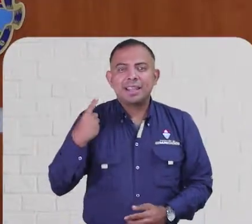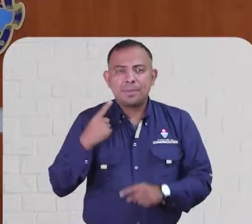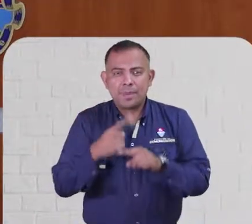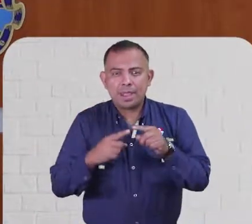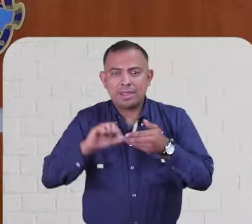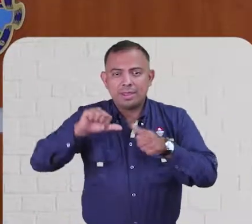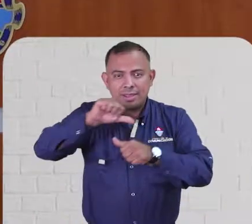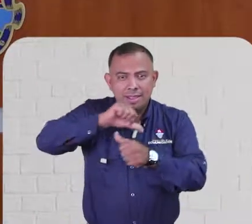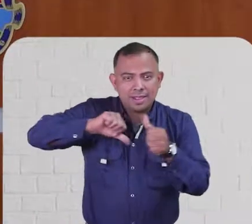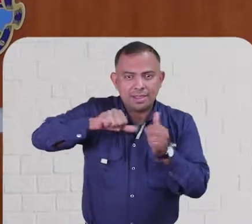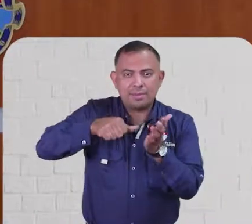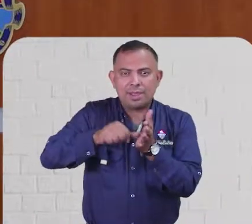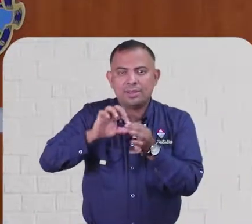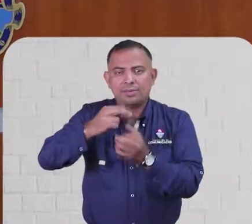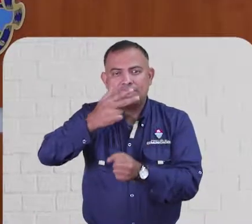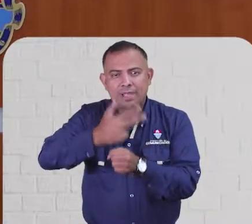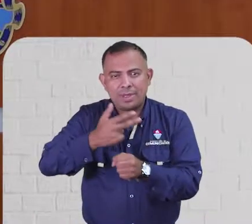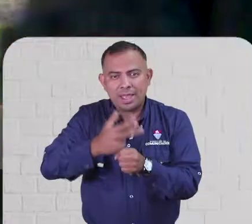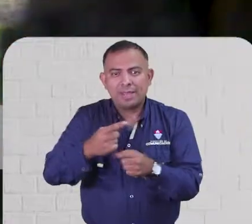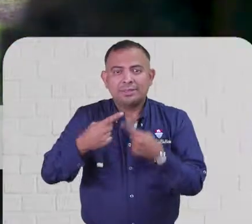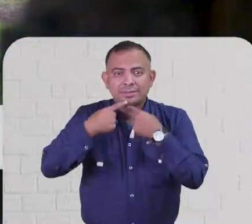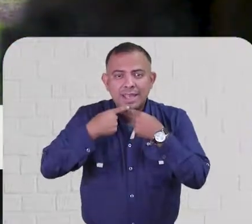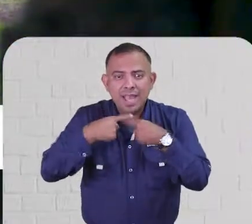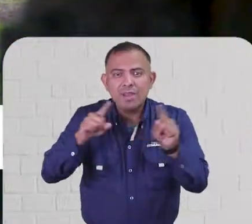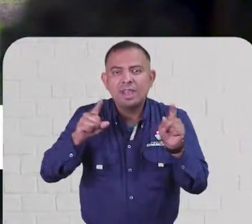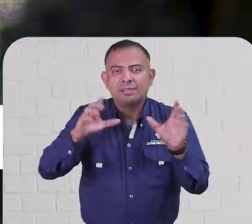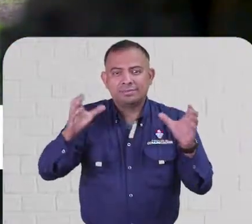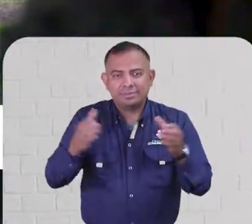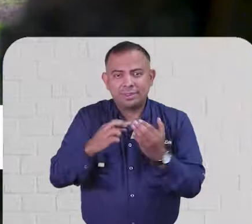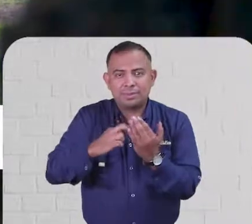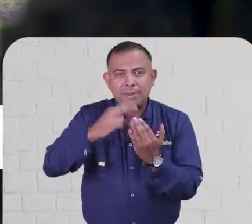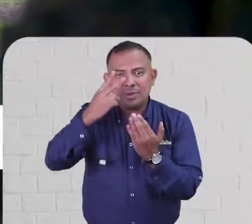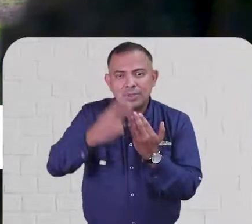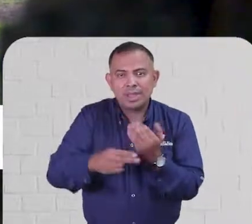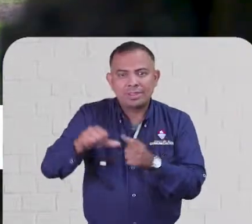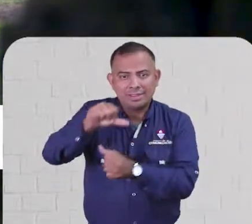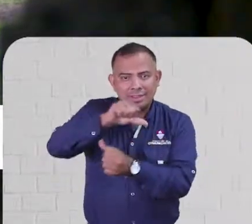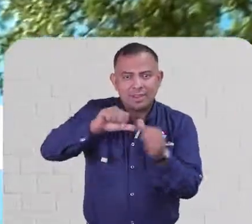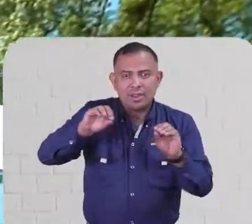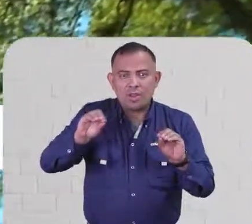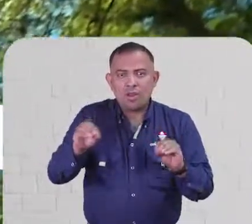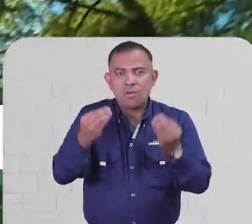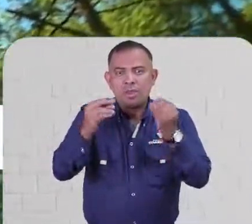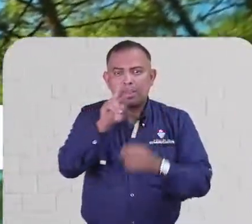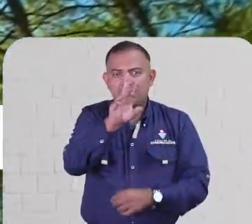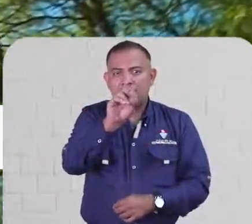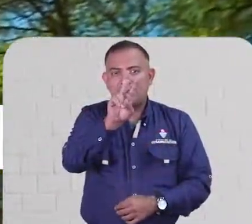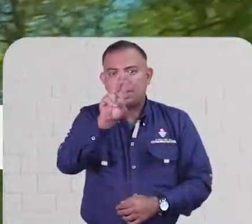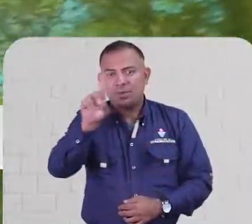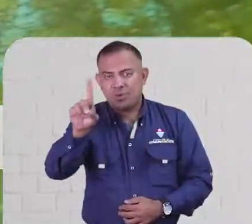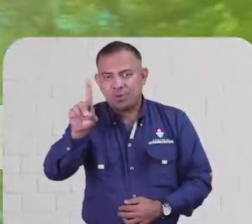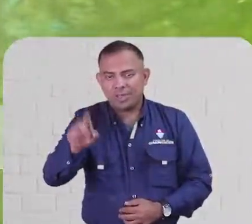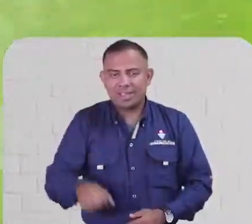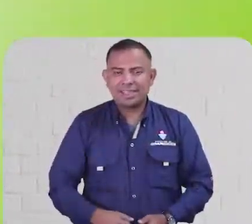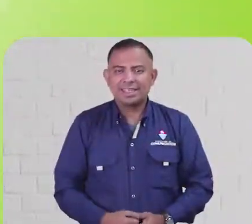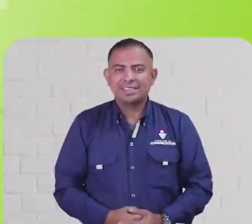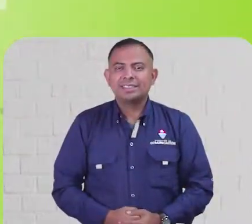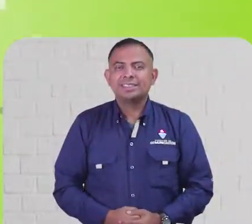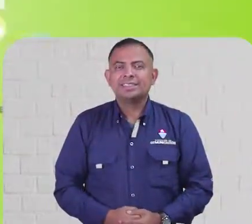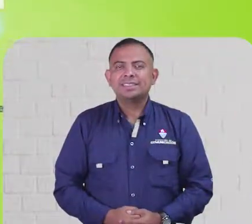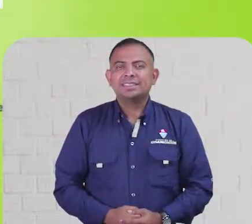Medio Ambiente de la Municipalidad de Guatemala abre la convocatoria para el programa Gestores Ambientales